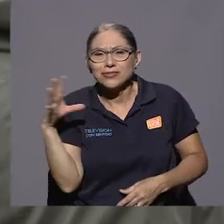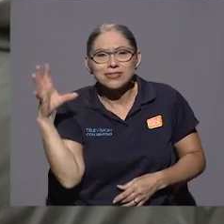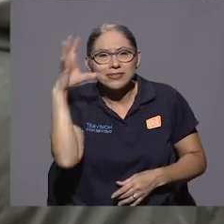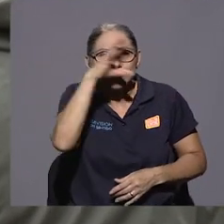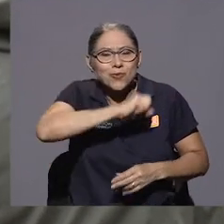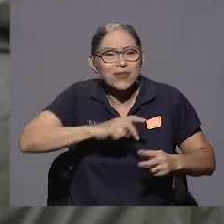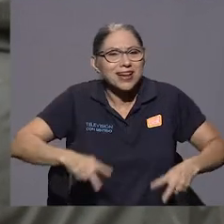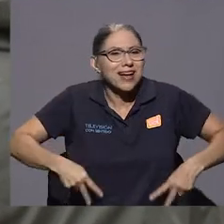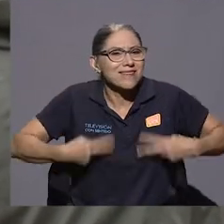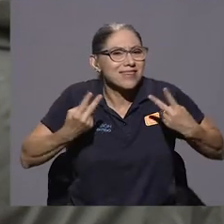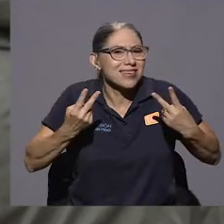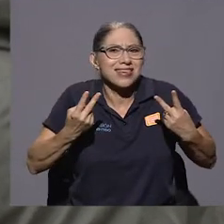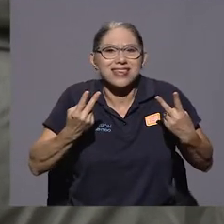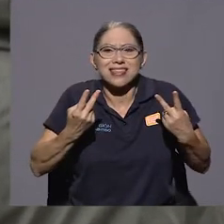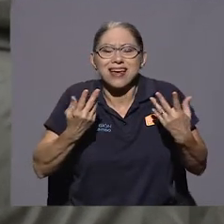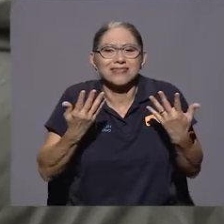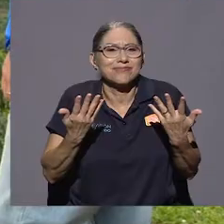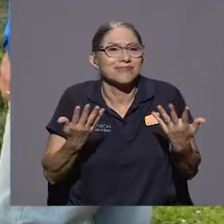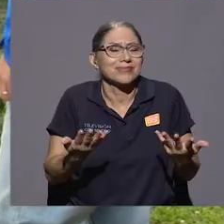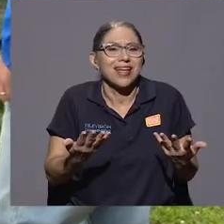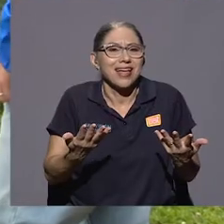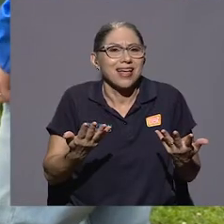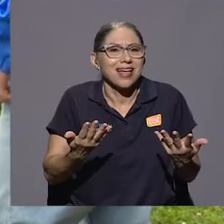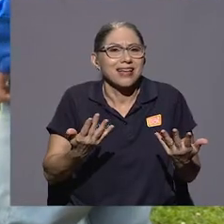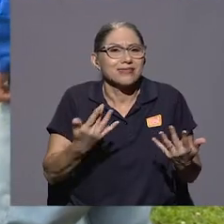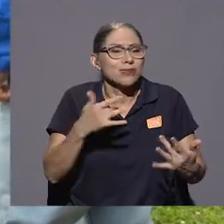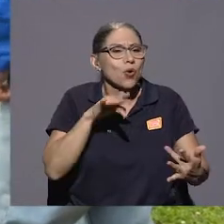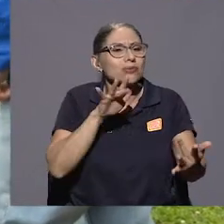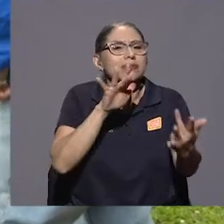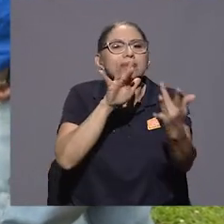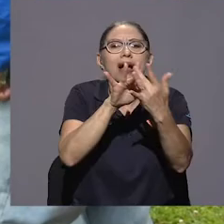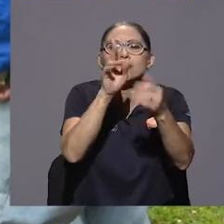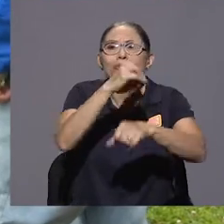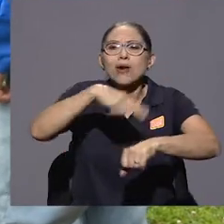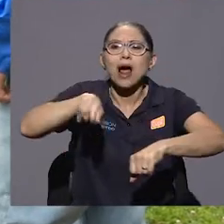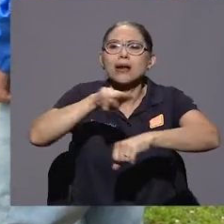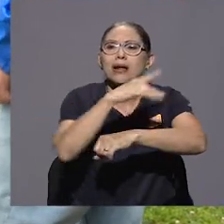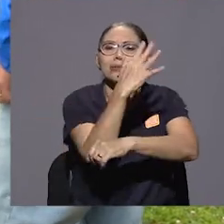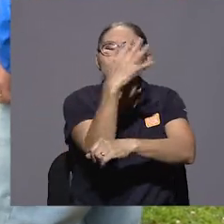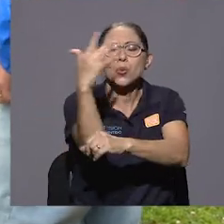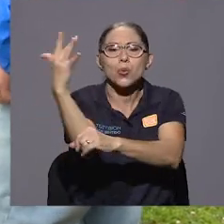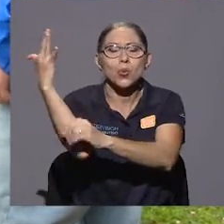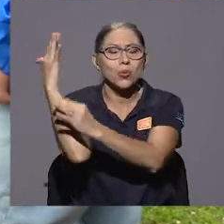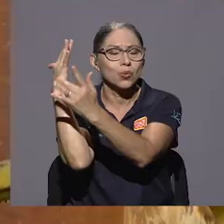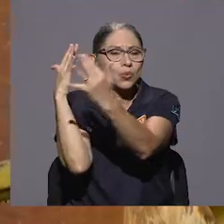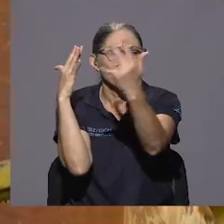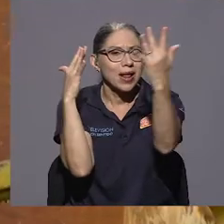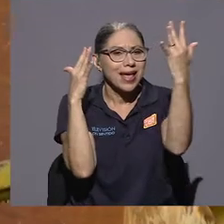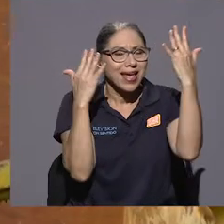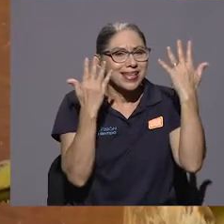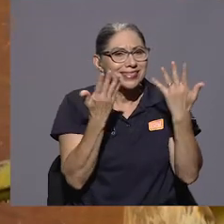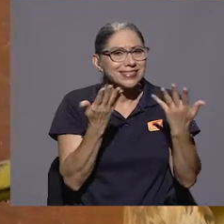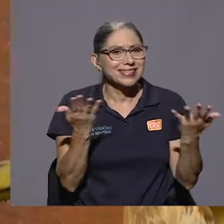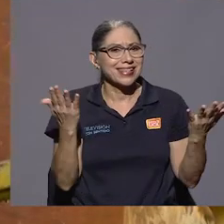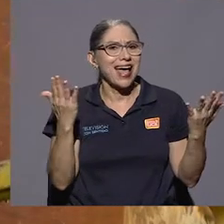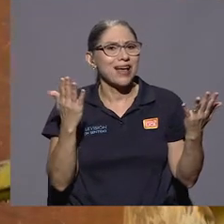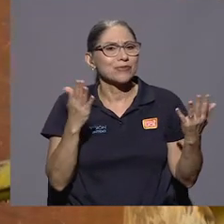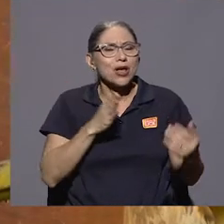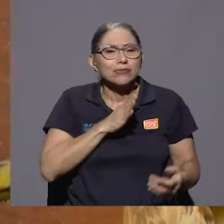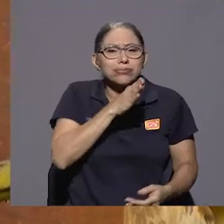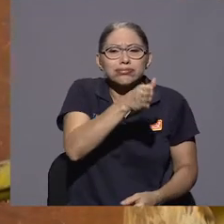descubrí la vida desde el contacto propio con la naturaleza, visitando